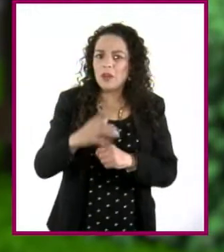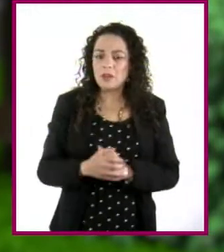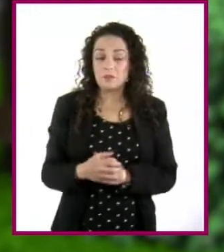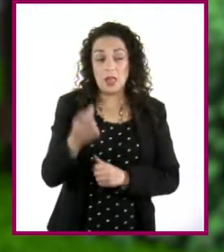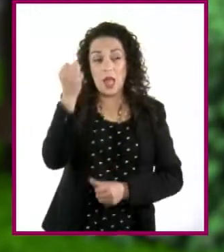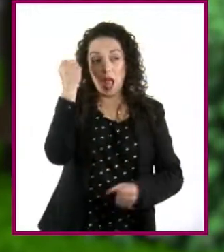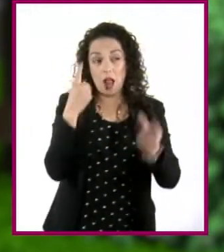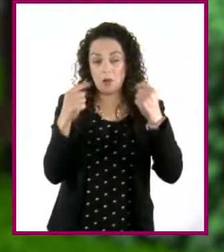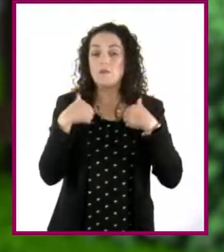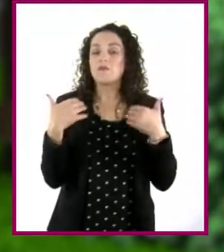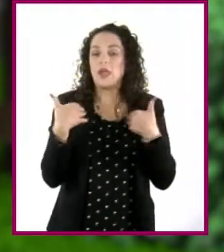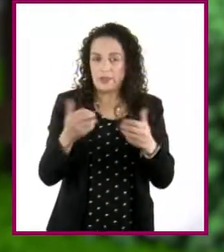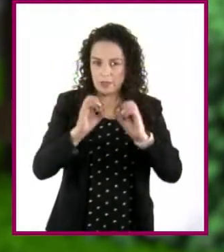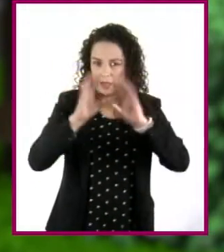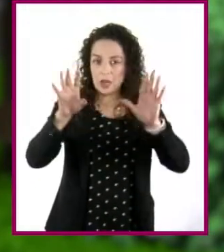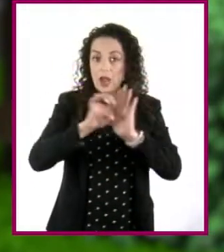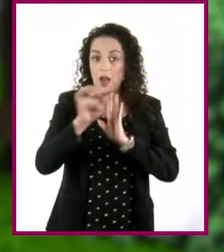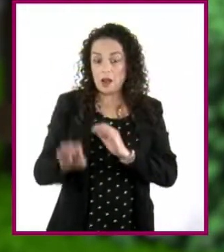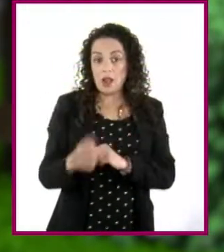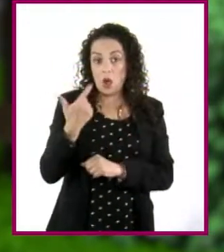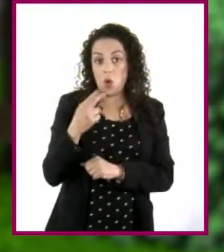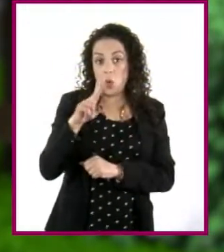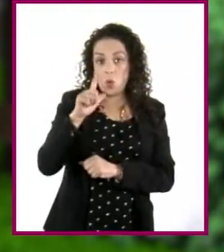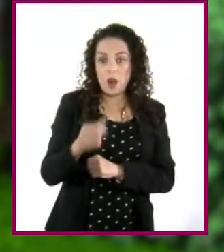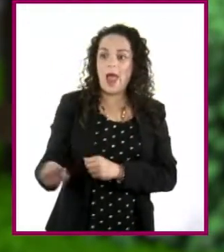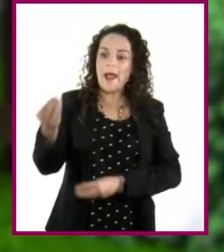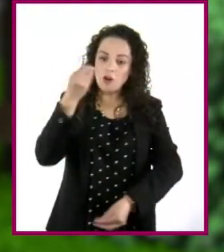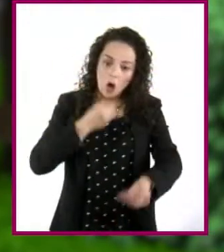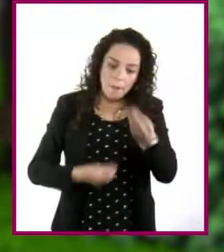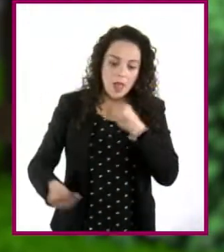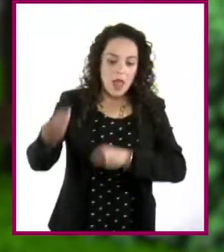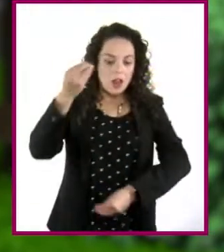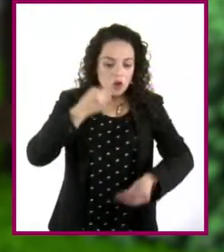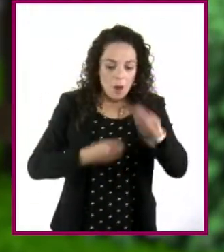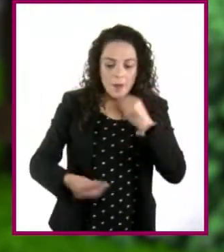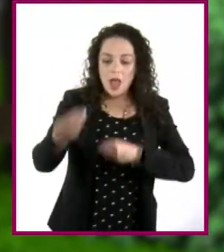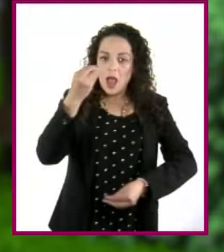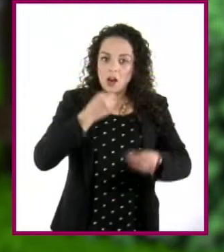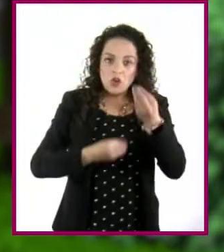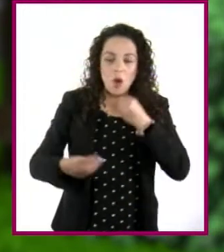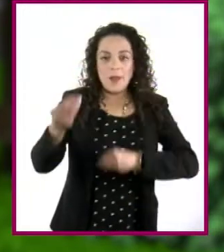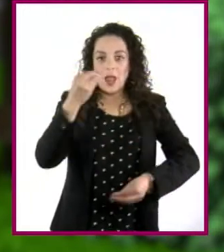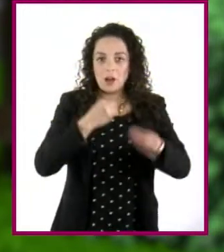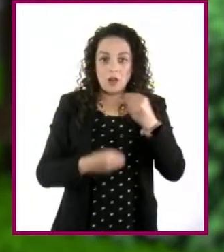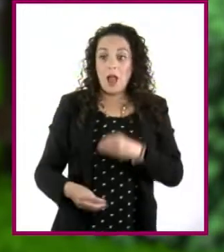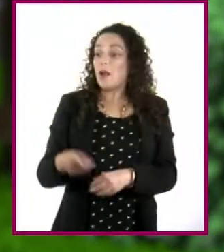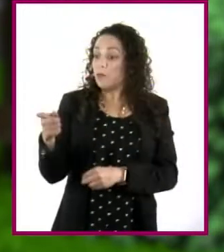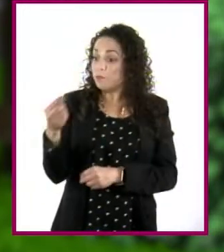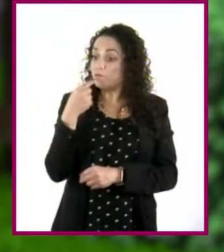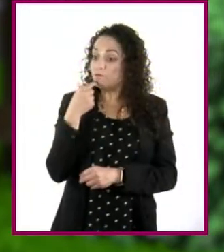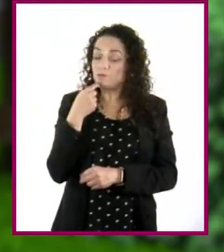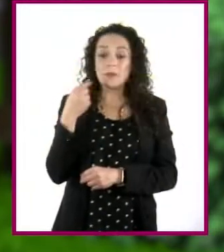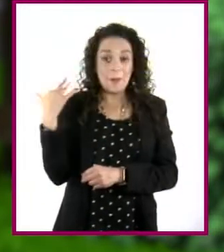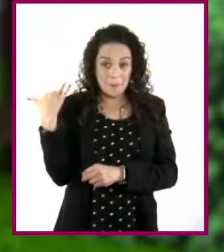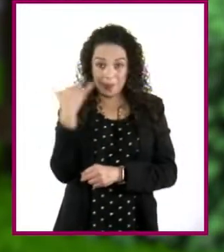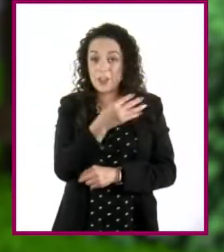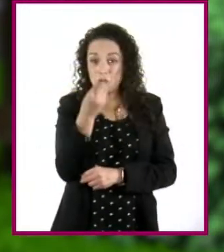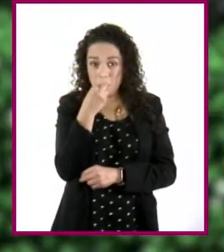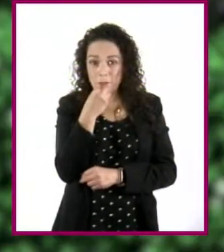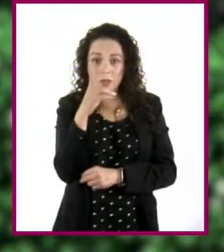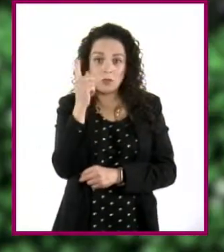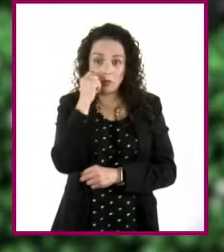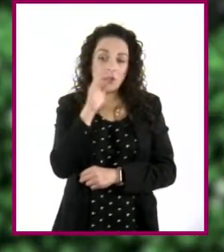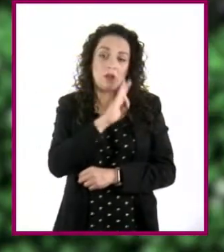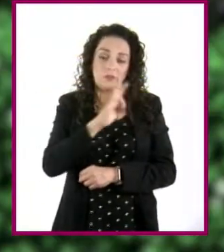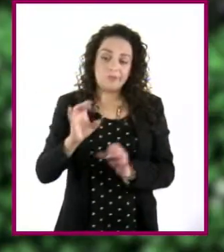claro, como la gula. Porque comer y comer y comer, por más buena que esté la comida, puede llevar a que uno se